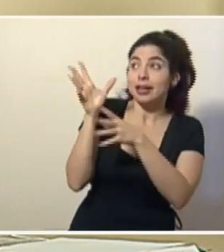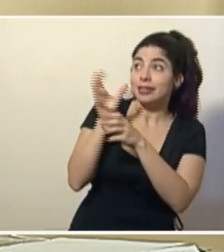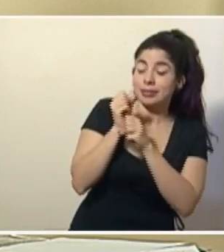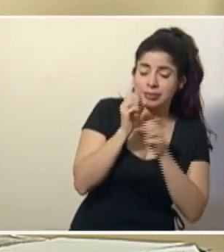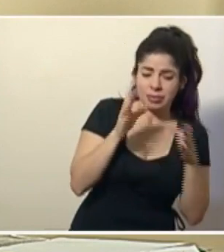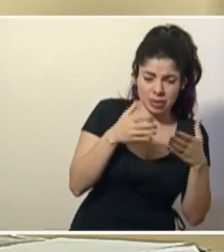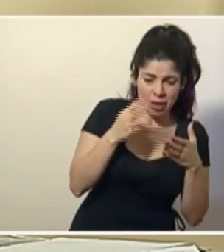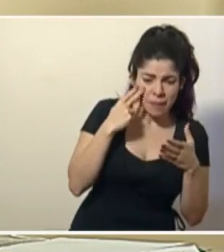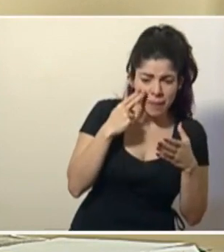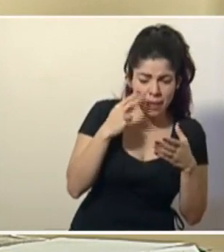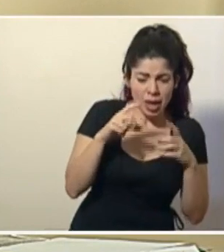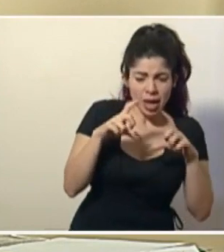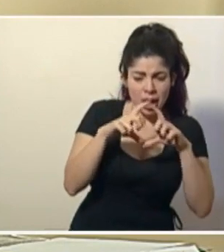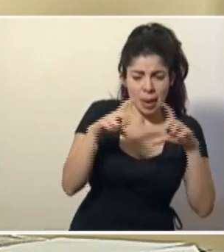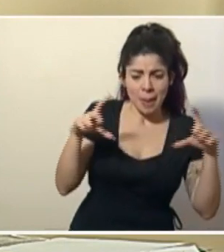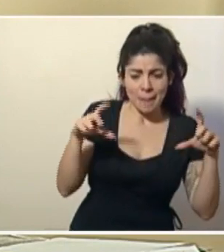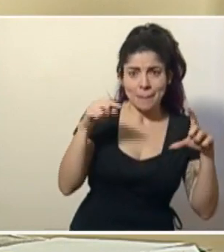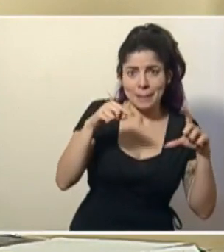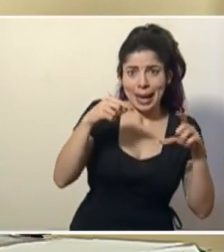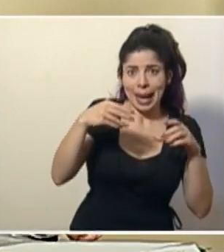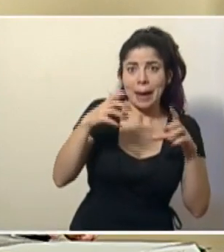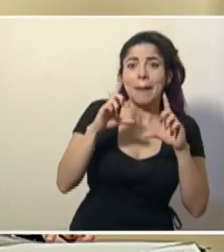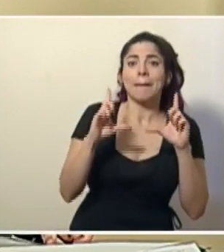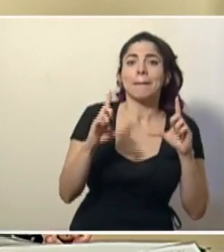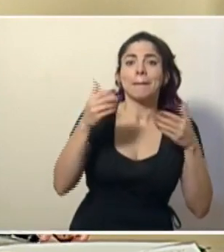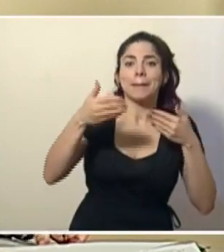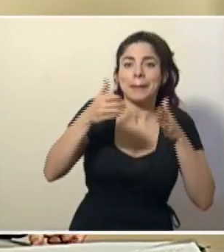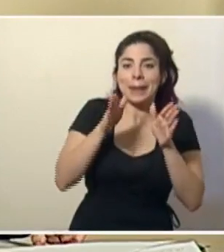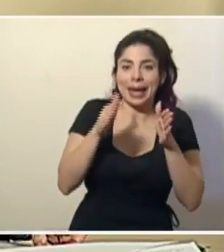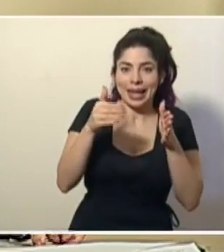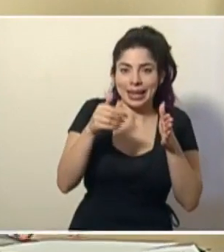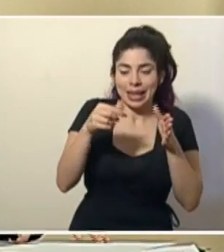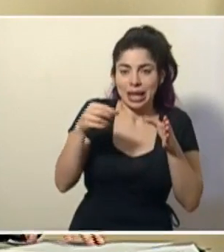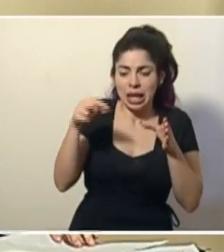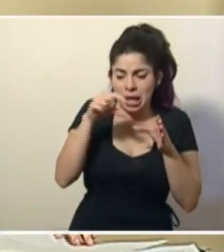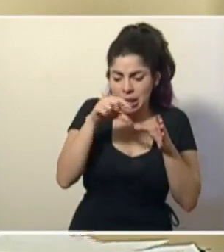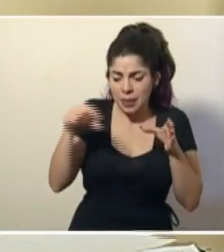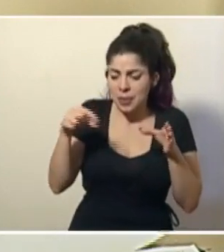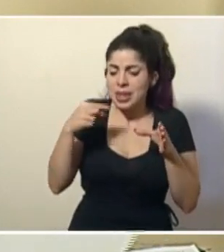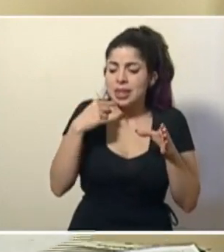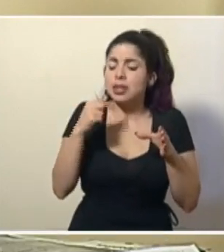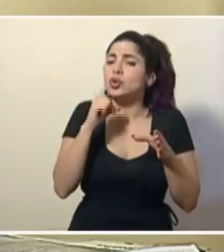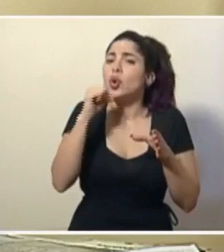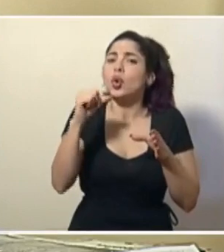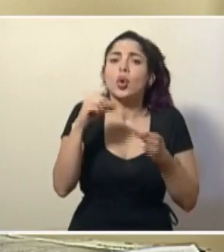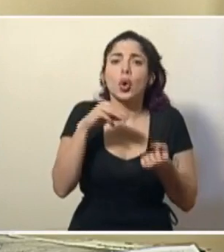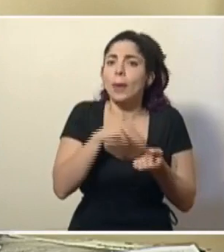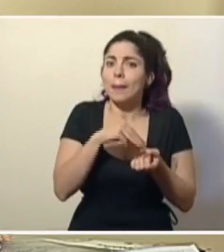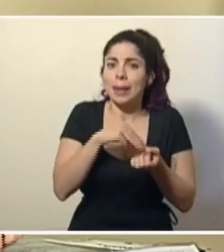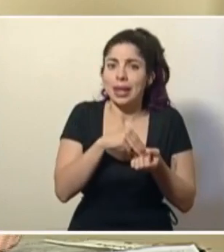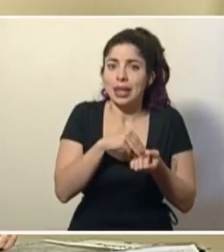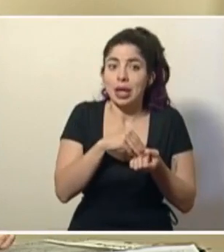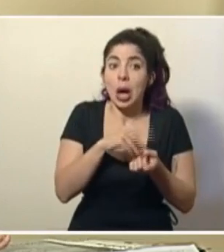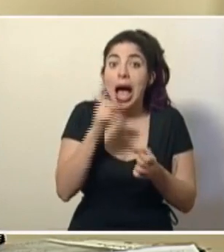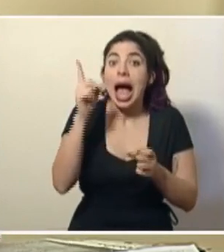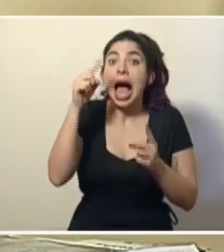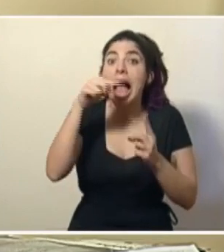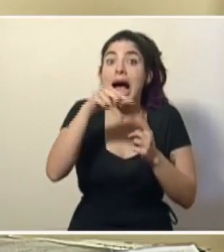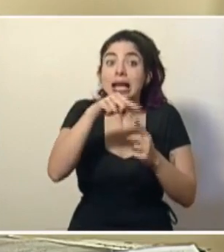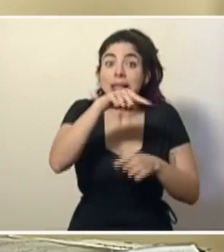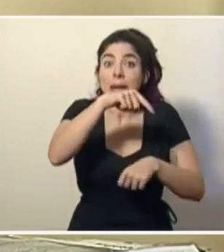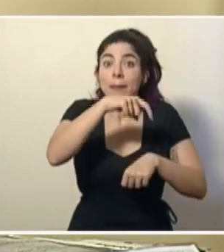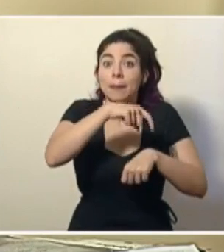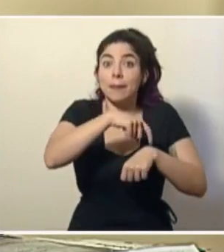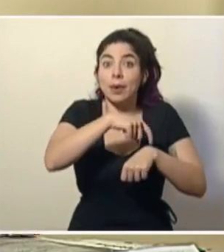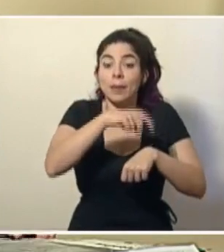el empaque está rotulado que no es de uso médico. Es hasta ahí que